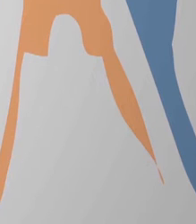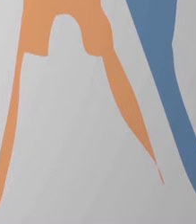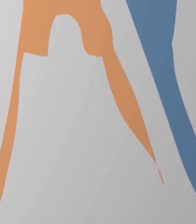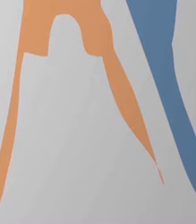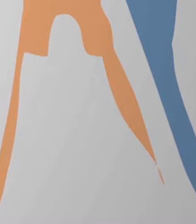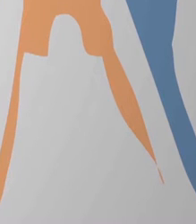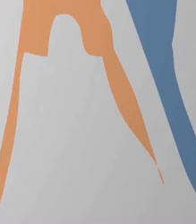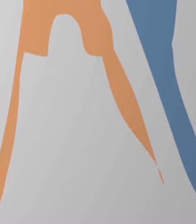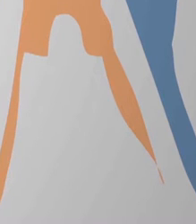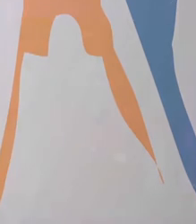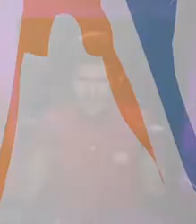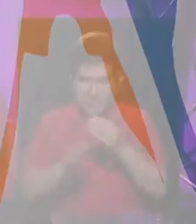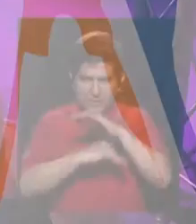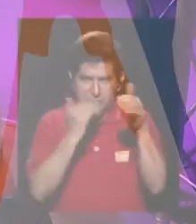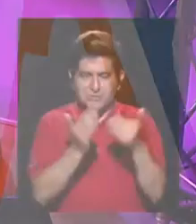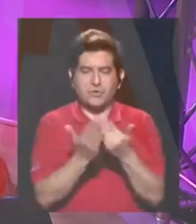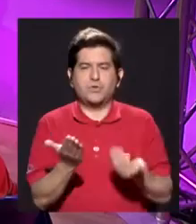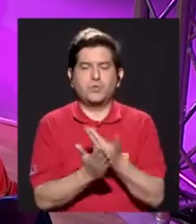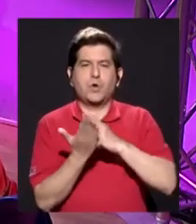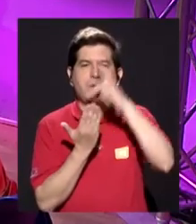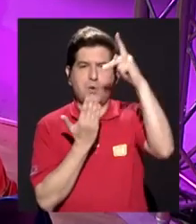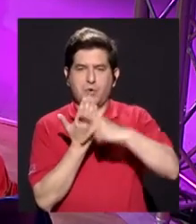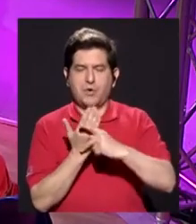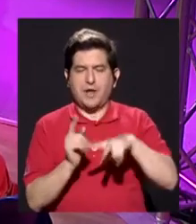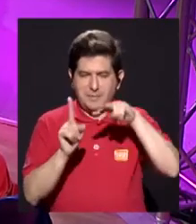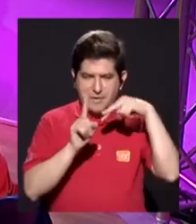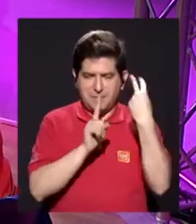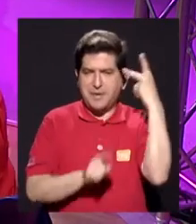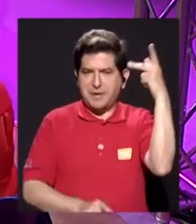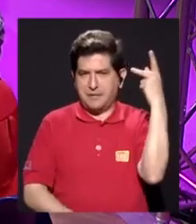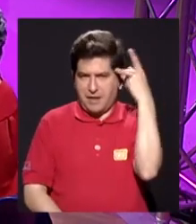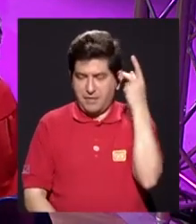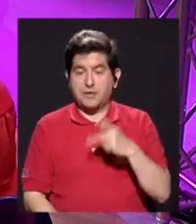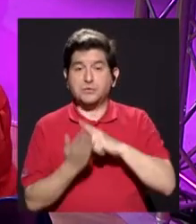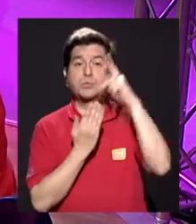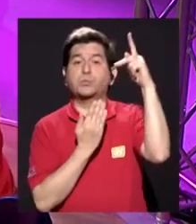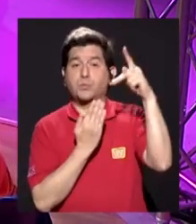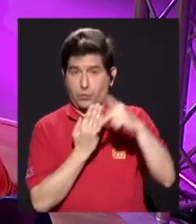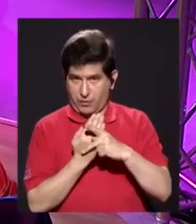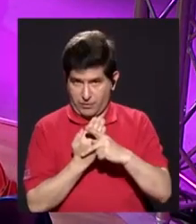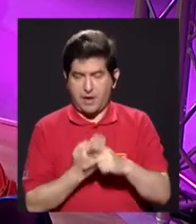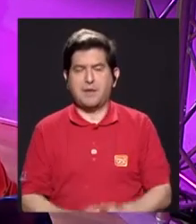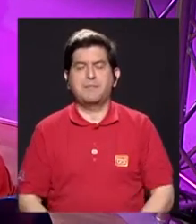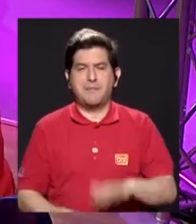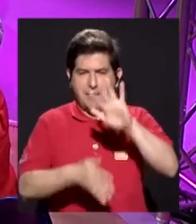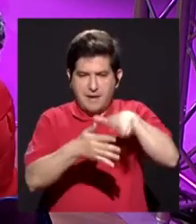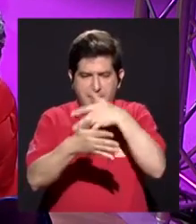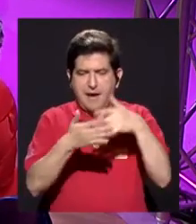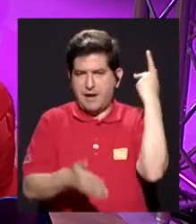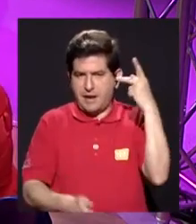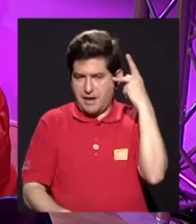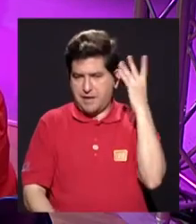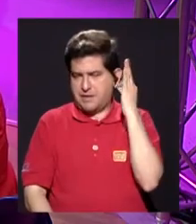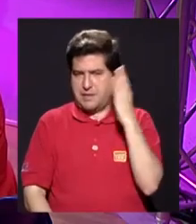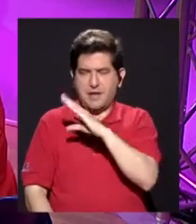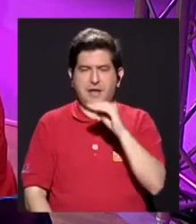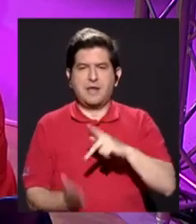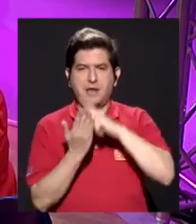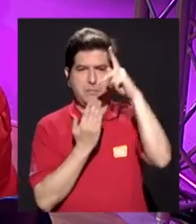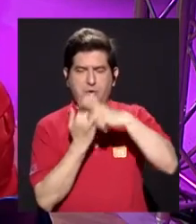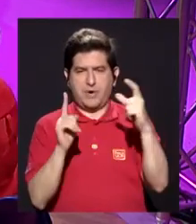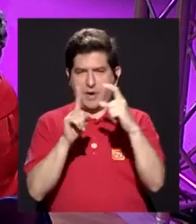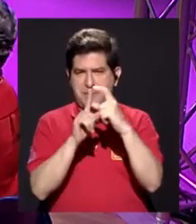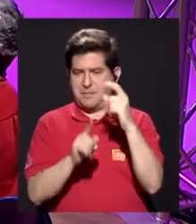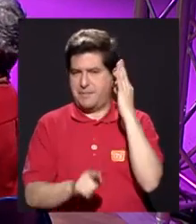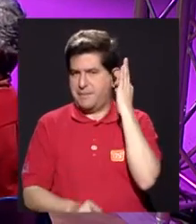Hola, le damos la bienvenida a esta nueva edición de Miradas Políticas, un programa de la Agenda Política de Mujeres y Palabra de Mujer